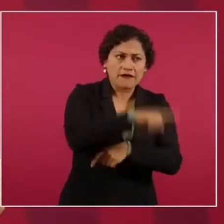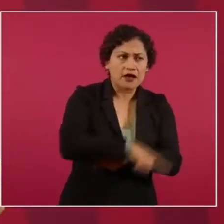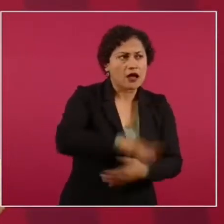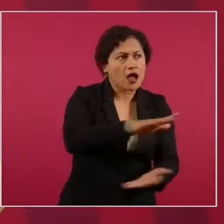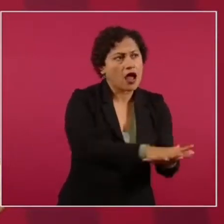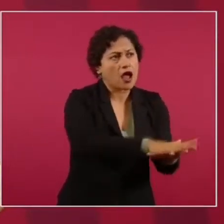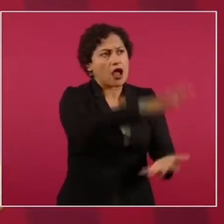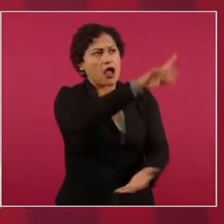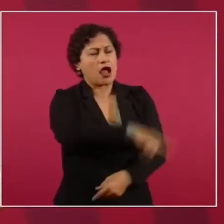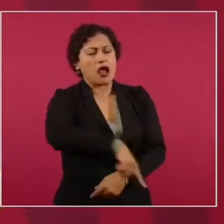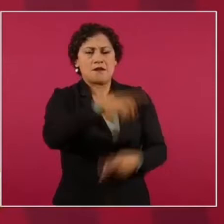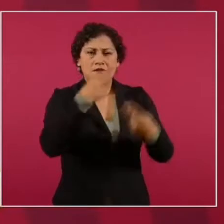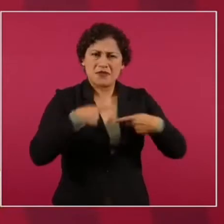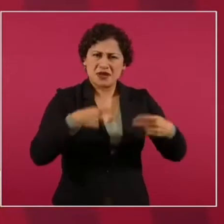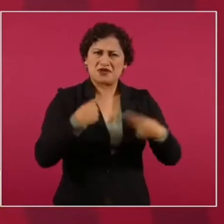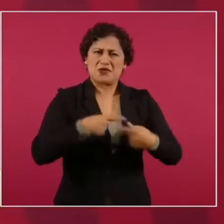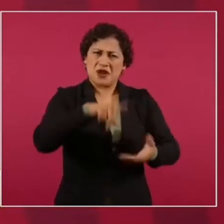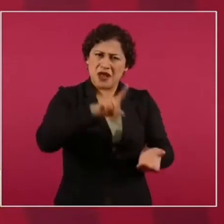del pueblo.